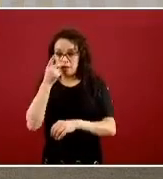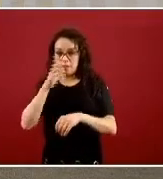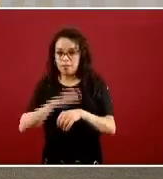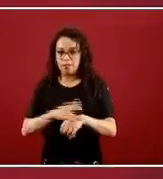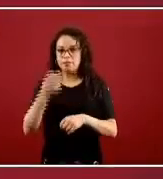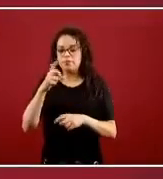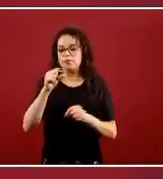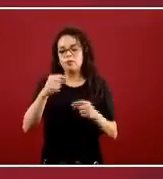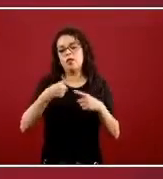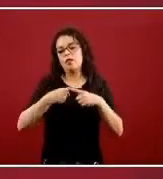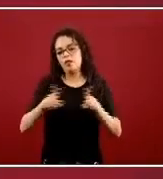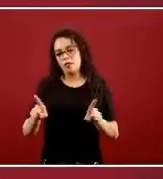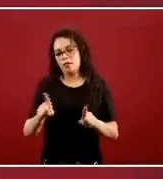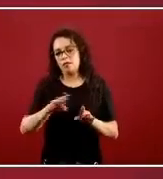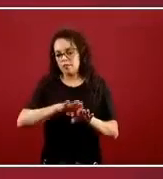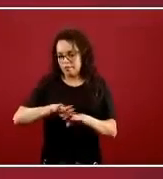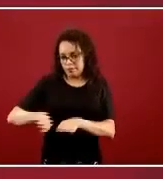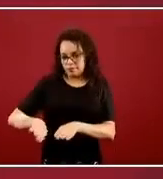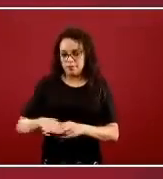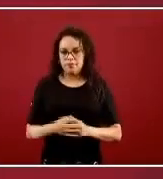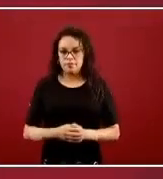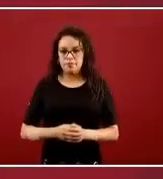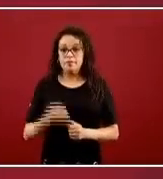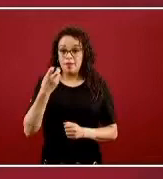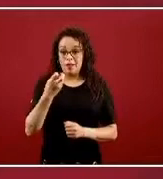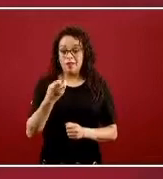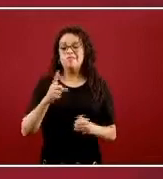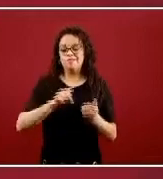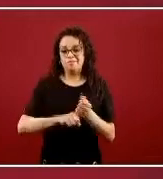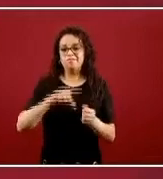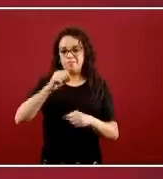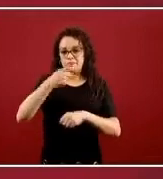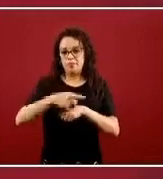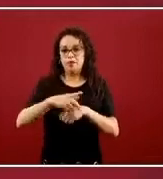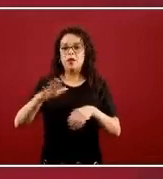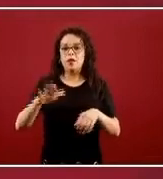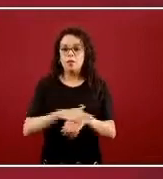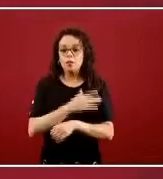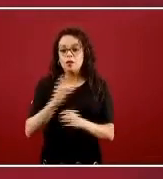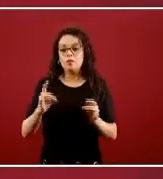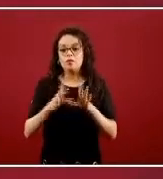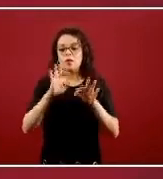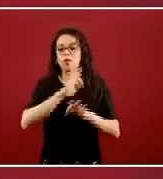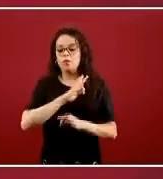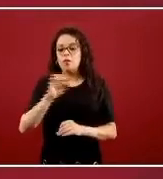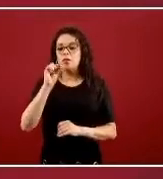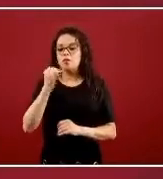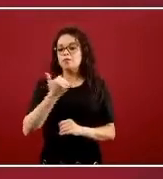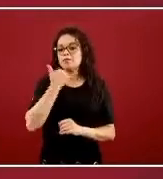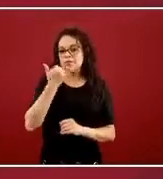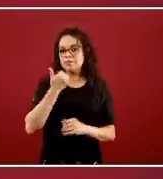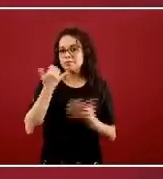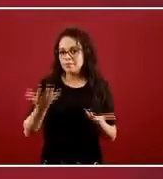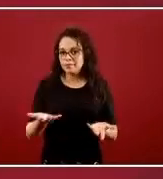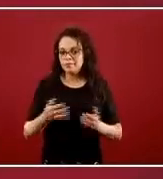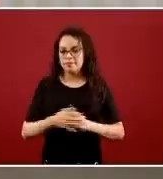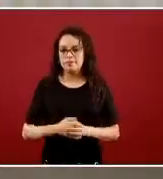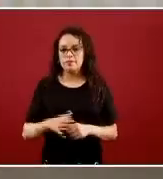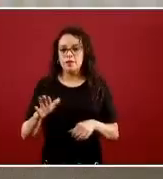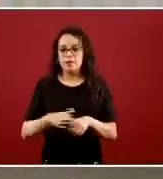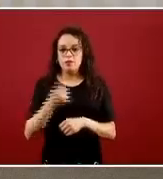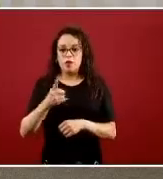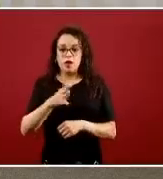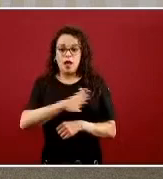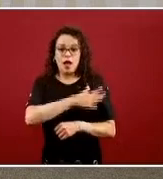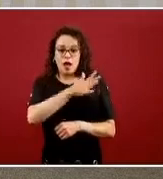esto es un riesgo porque puede haber prácticas inadecuadas en donde se empiecen a perder la calidad o